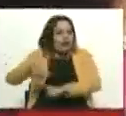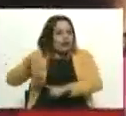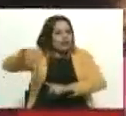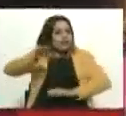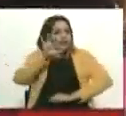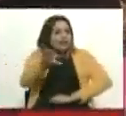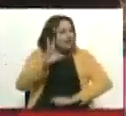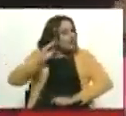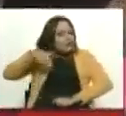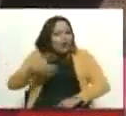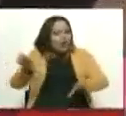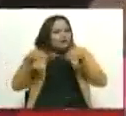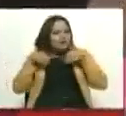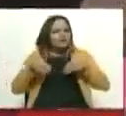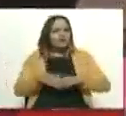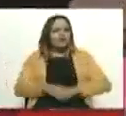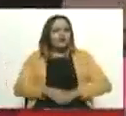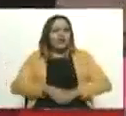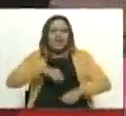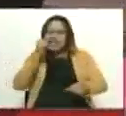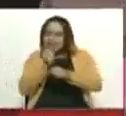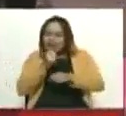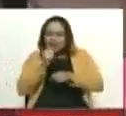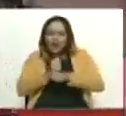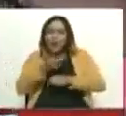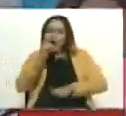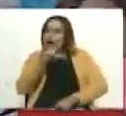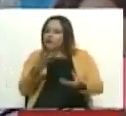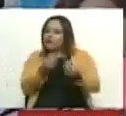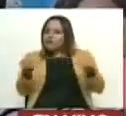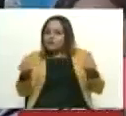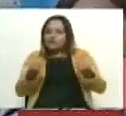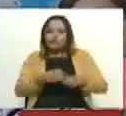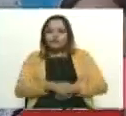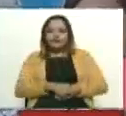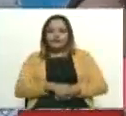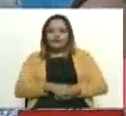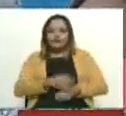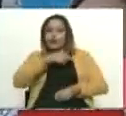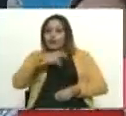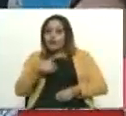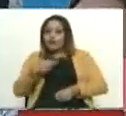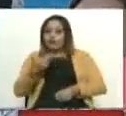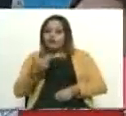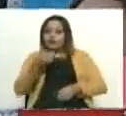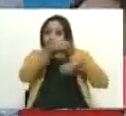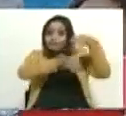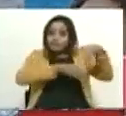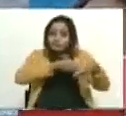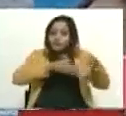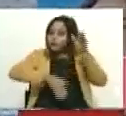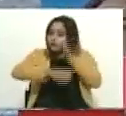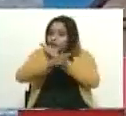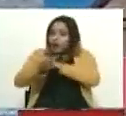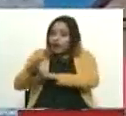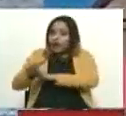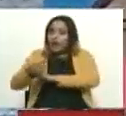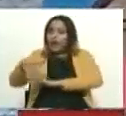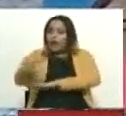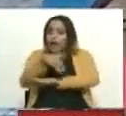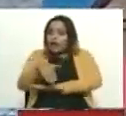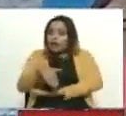patria venezolana. Así que trabajo tenemos. Dimos la orden de que nos fuéramos para la calle, a las